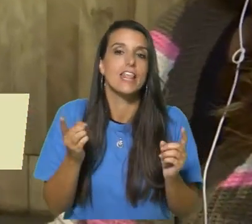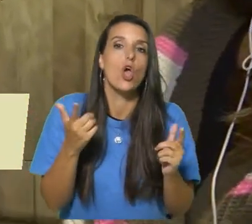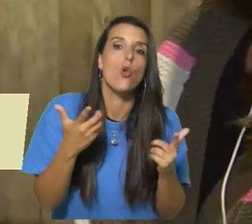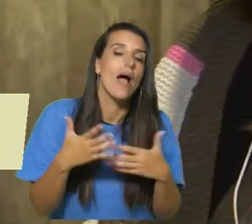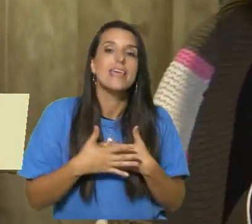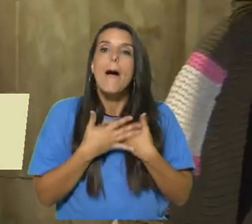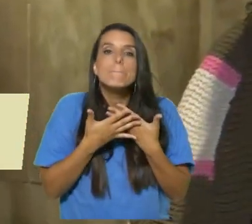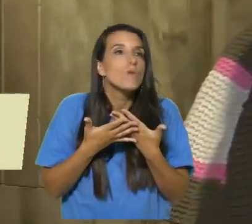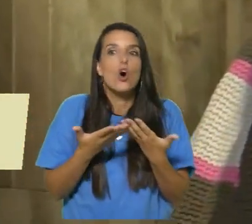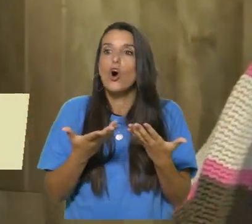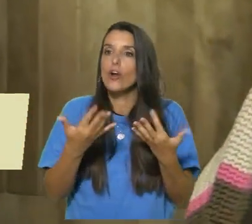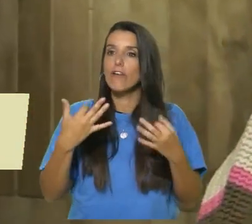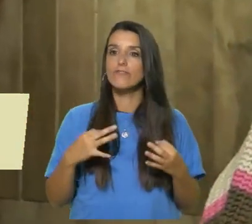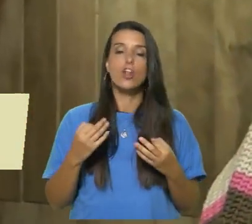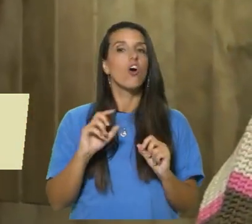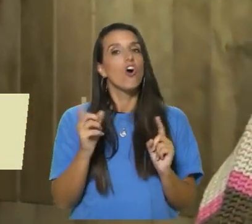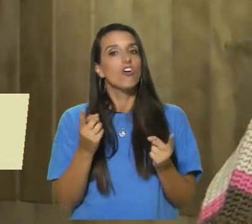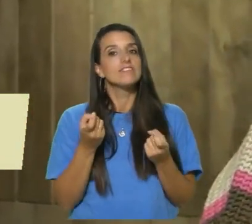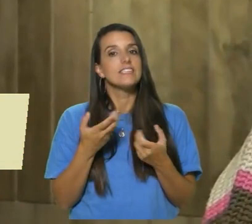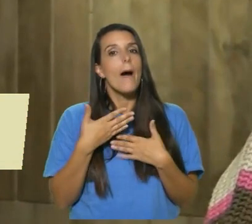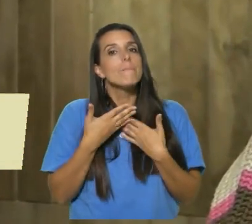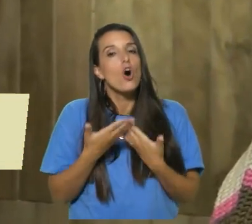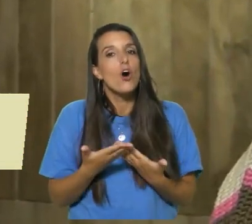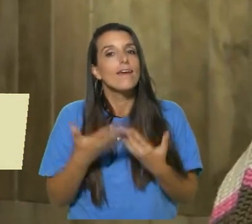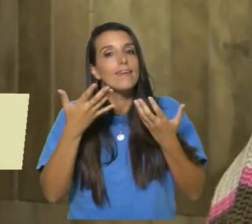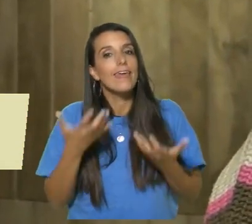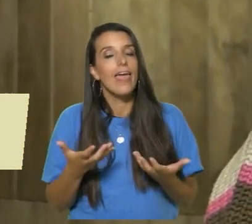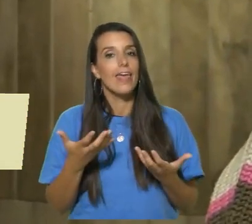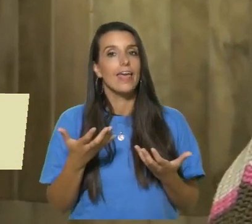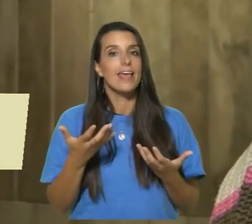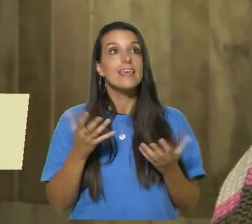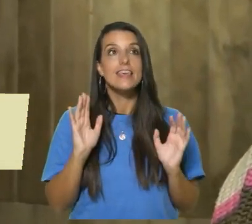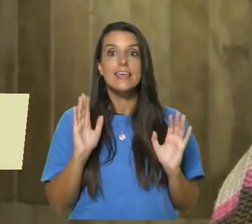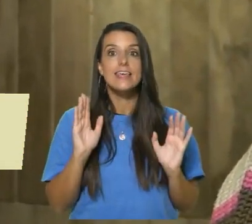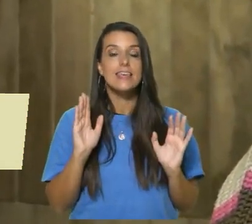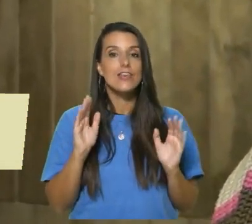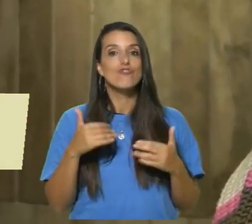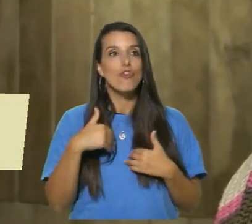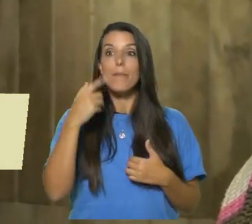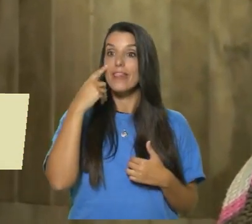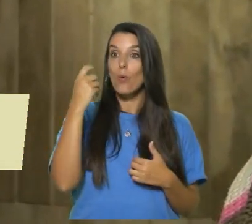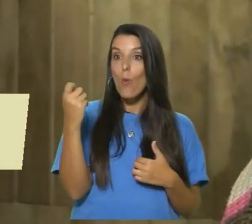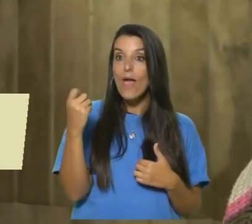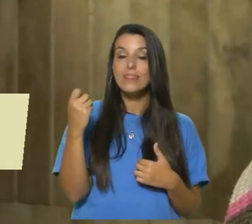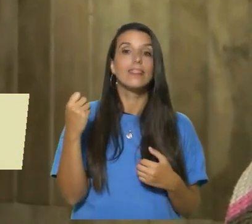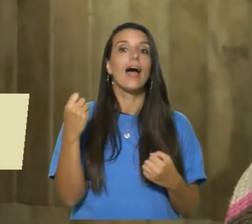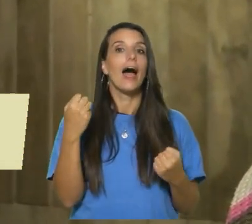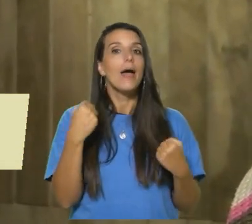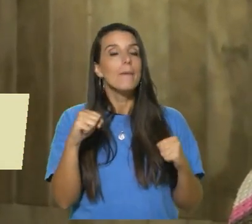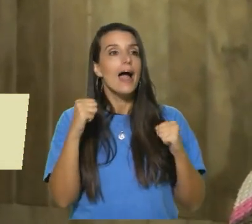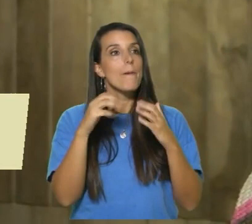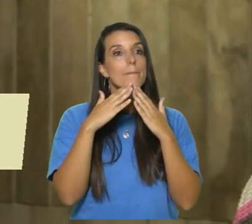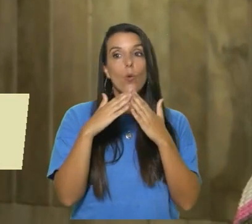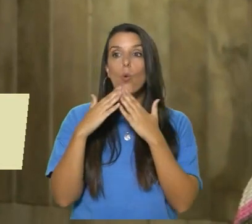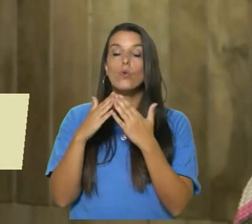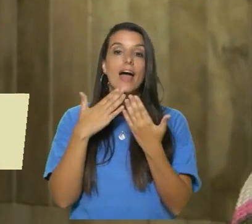el amor que merecemos o que no merecemos el amor que queremos merecer y ahí Yo me di cuenta en mi práctica de consultorio